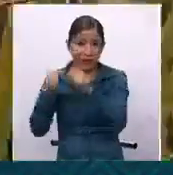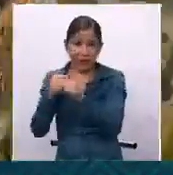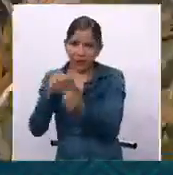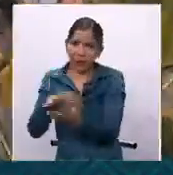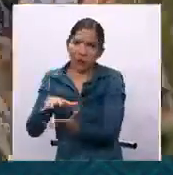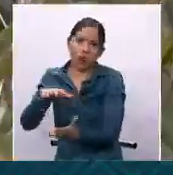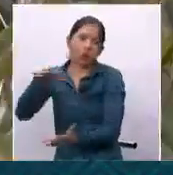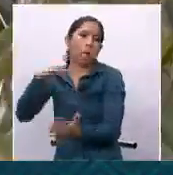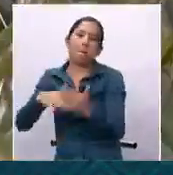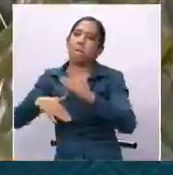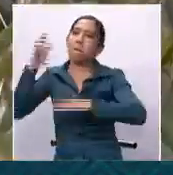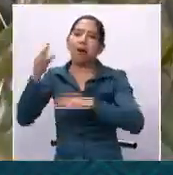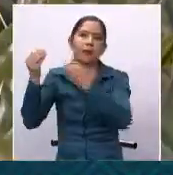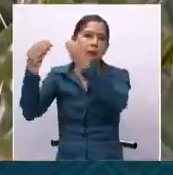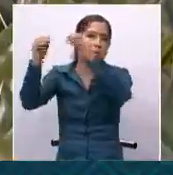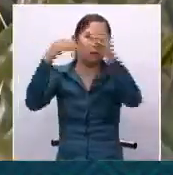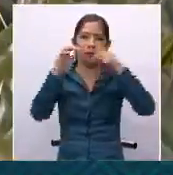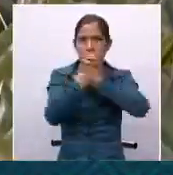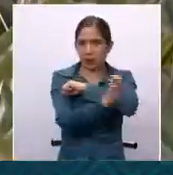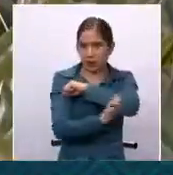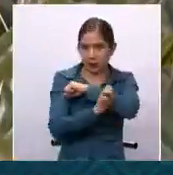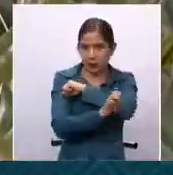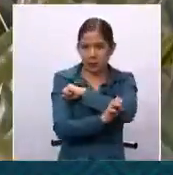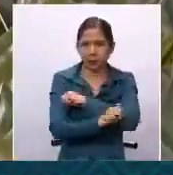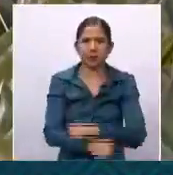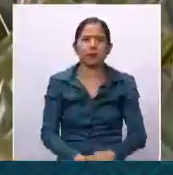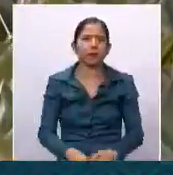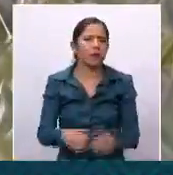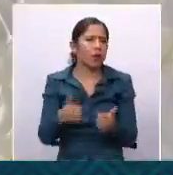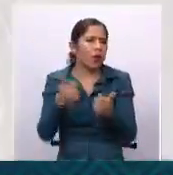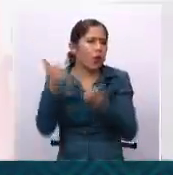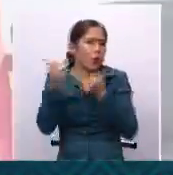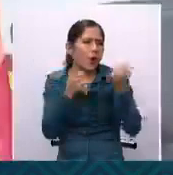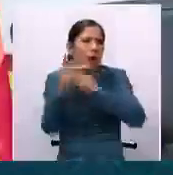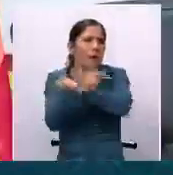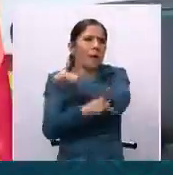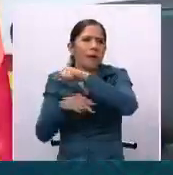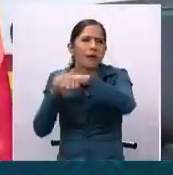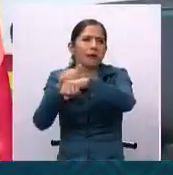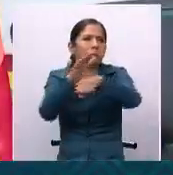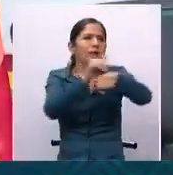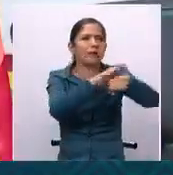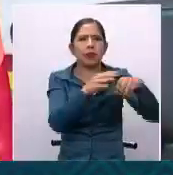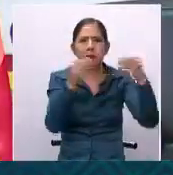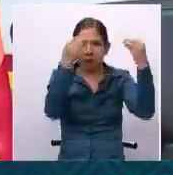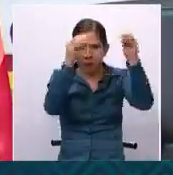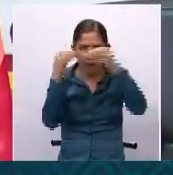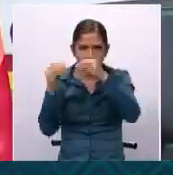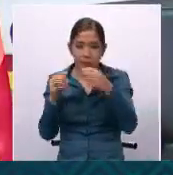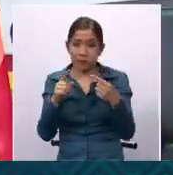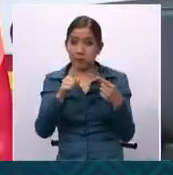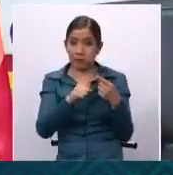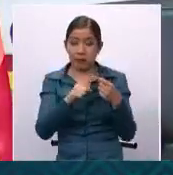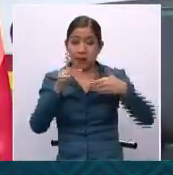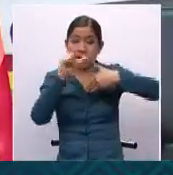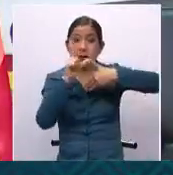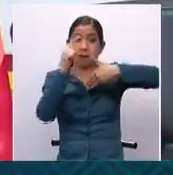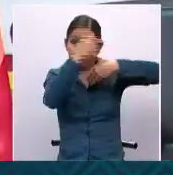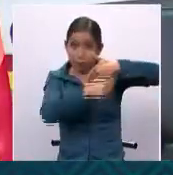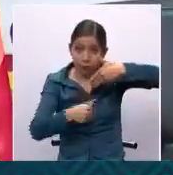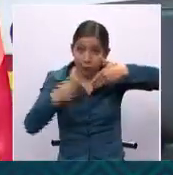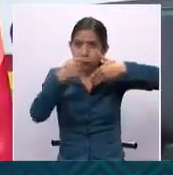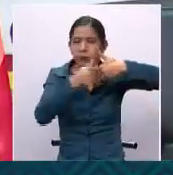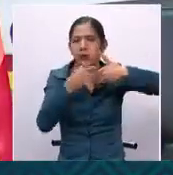estamos superando. Bueno, los principales países a los que nosotros exportamos son los, primero son los del Mercosur, donde